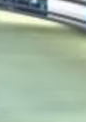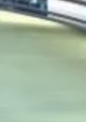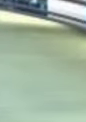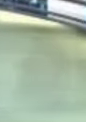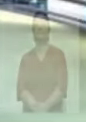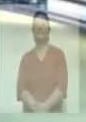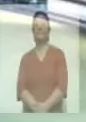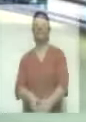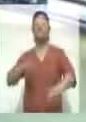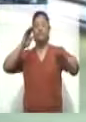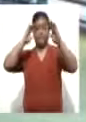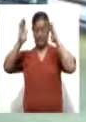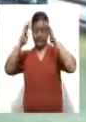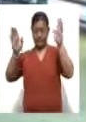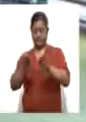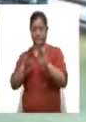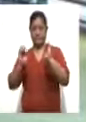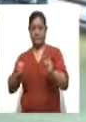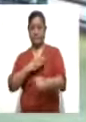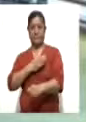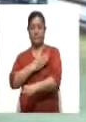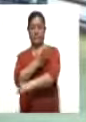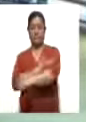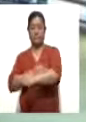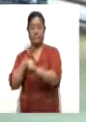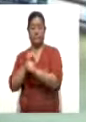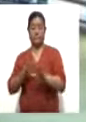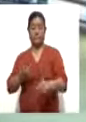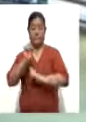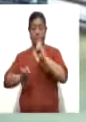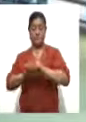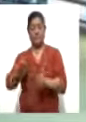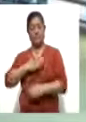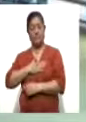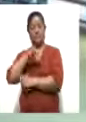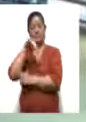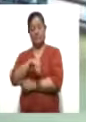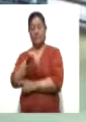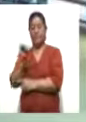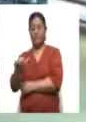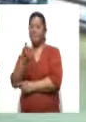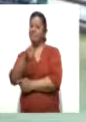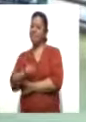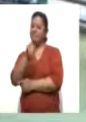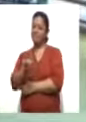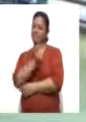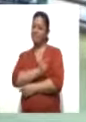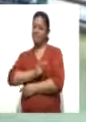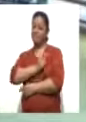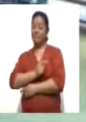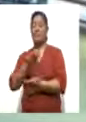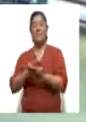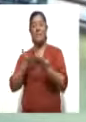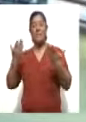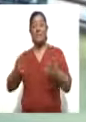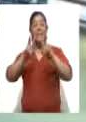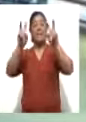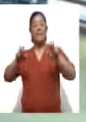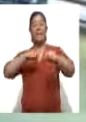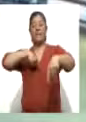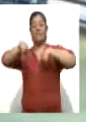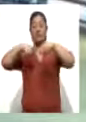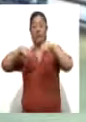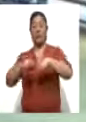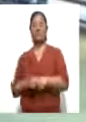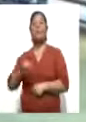Señores, ¿cómo están? Buenas tardes, ya es tiempo de la información deportiva. Manuel Águila les saluda con mucho gusto y hablemos de fútbol porque este jueves,